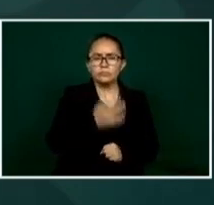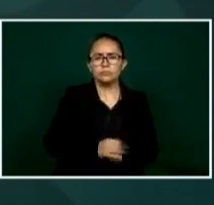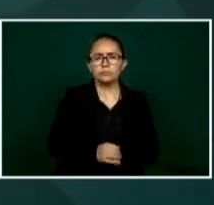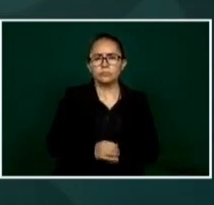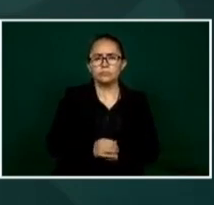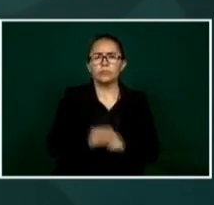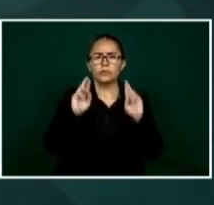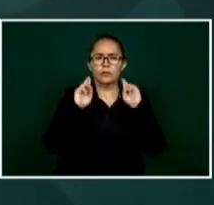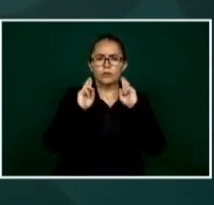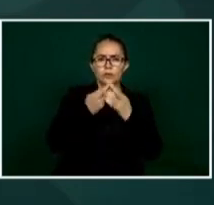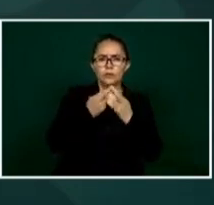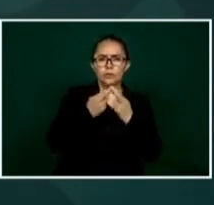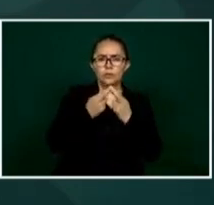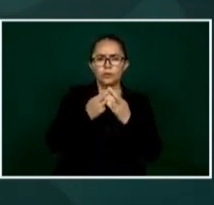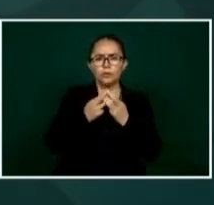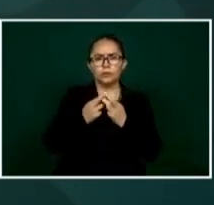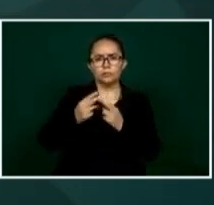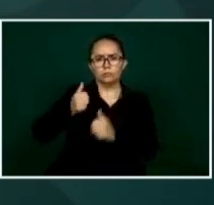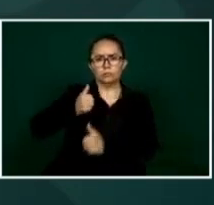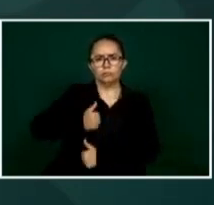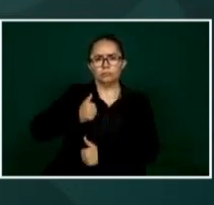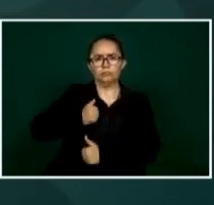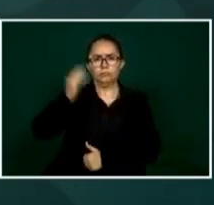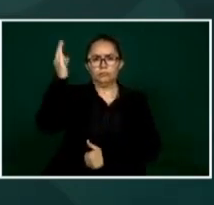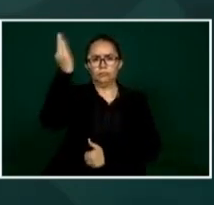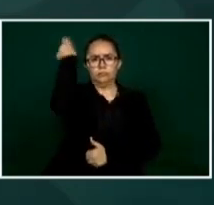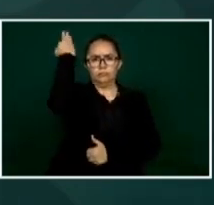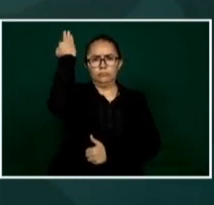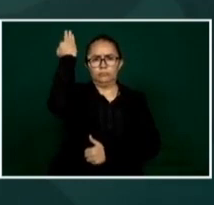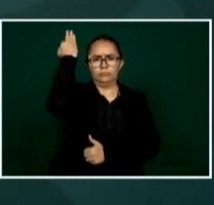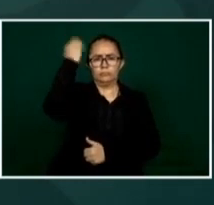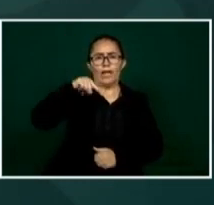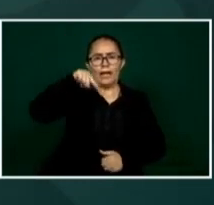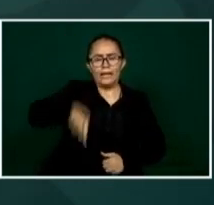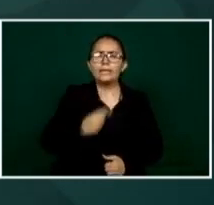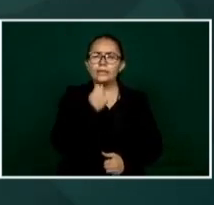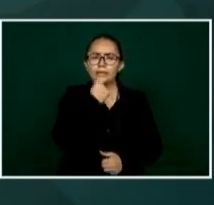la reunión de seguridad nacional en Tepic.